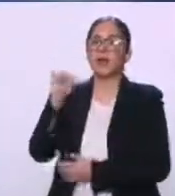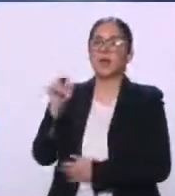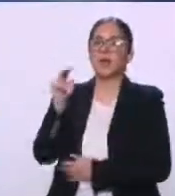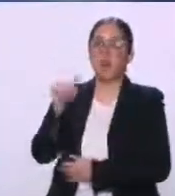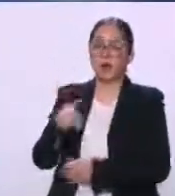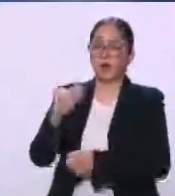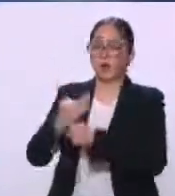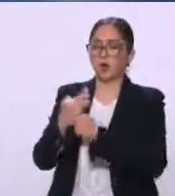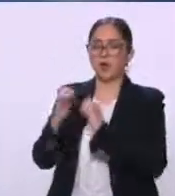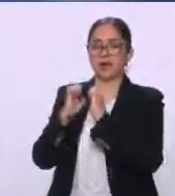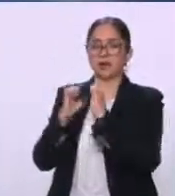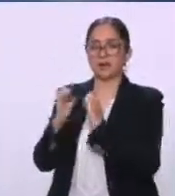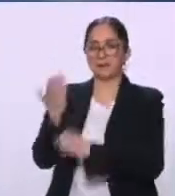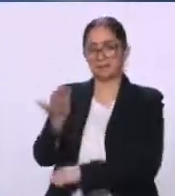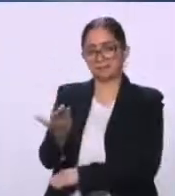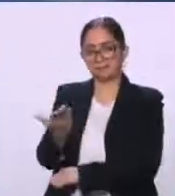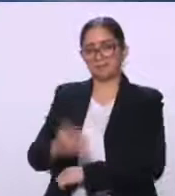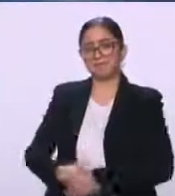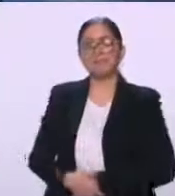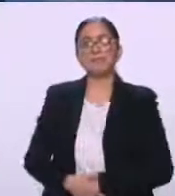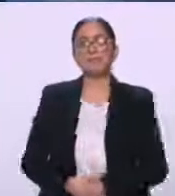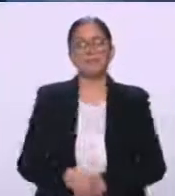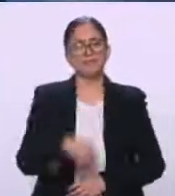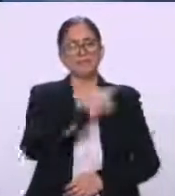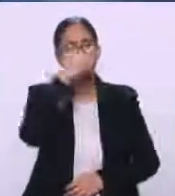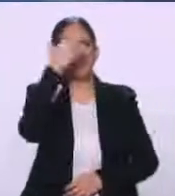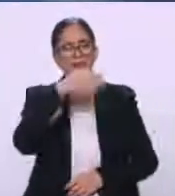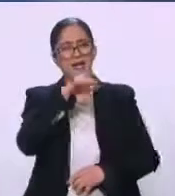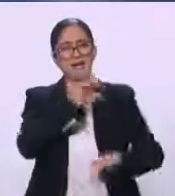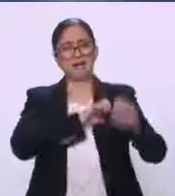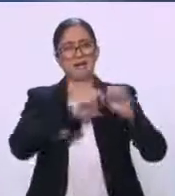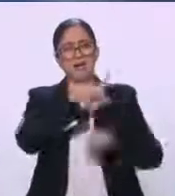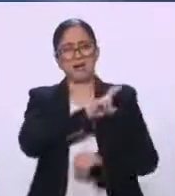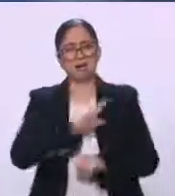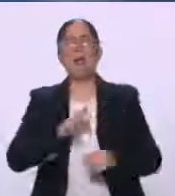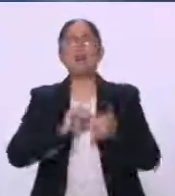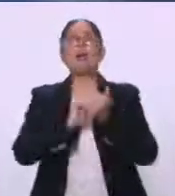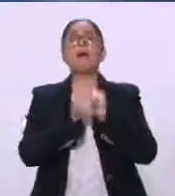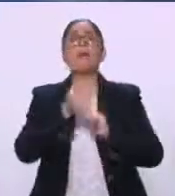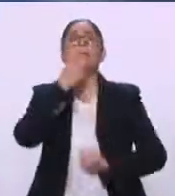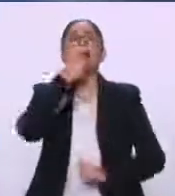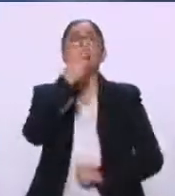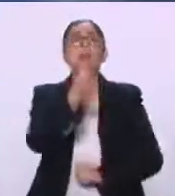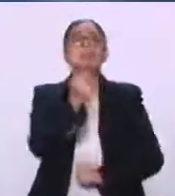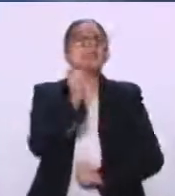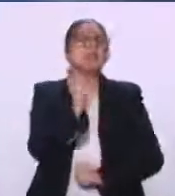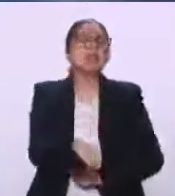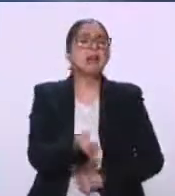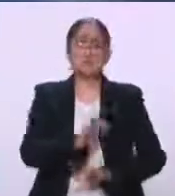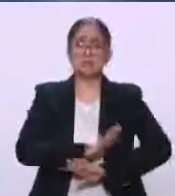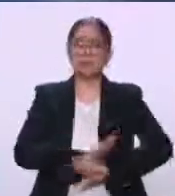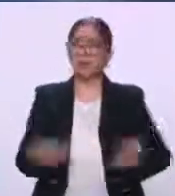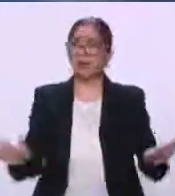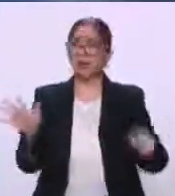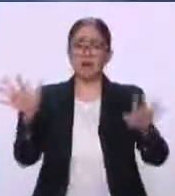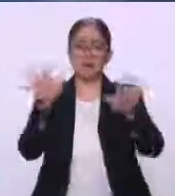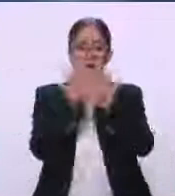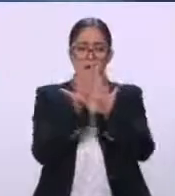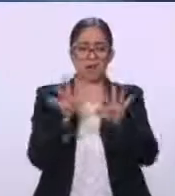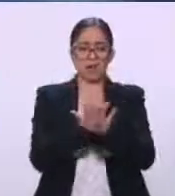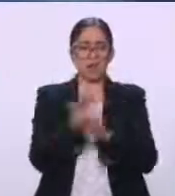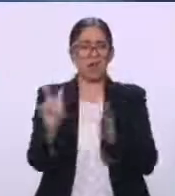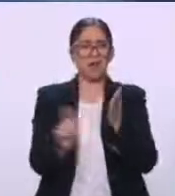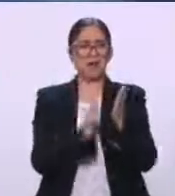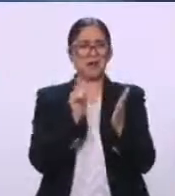el embajador de los Estados Unidos en México, el embajador Landó, que les cambiamos las reglas del juego. ¿Qué le parece si iniciamos